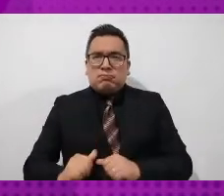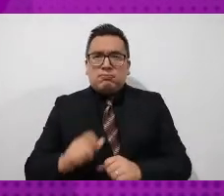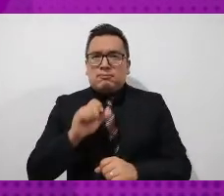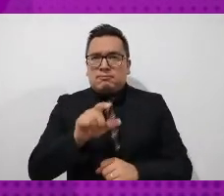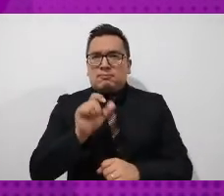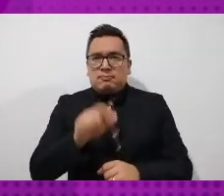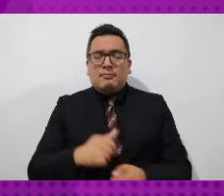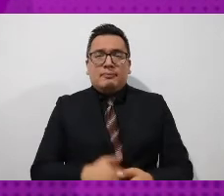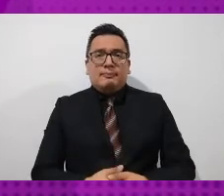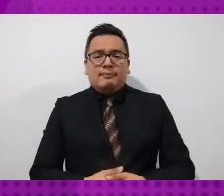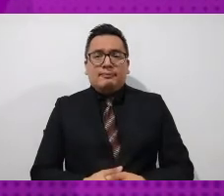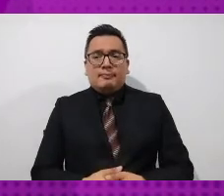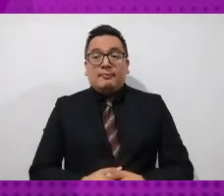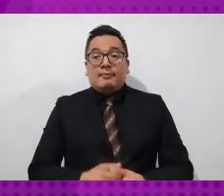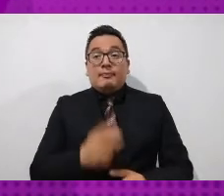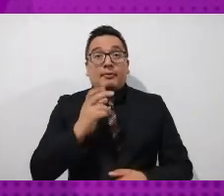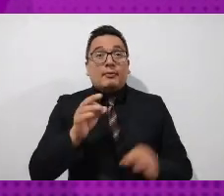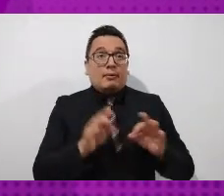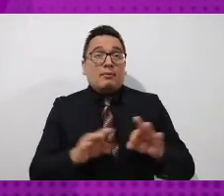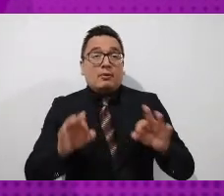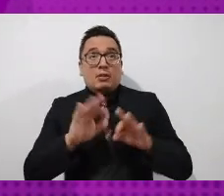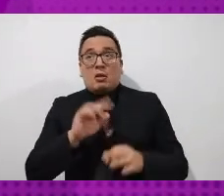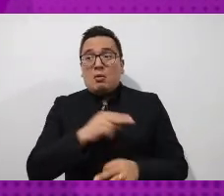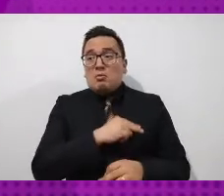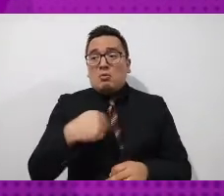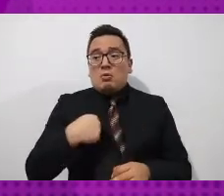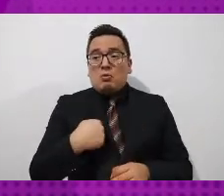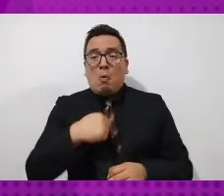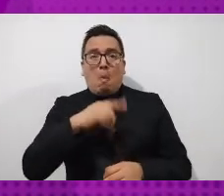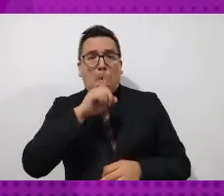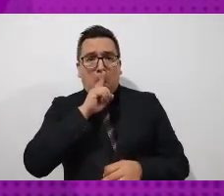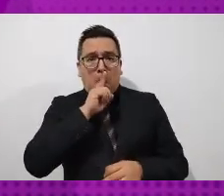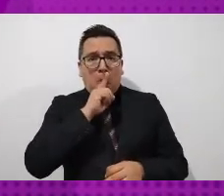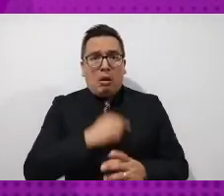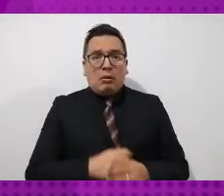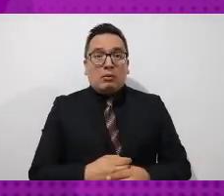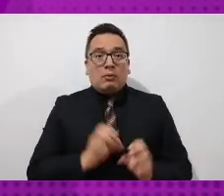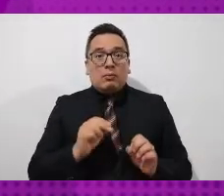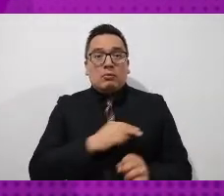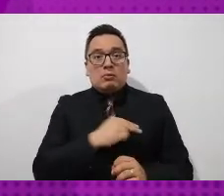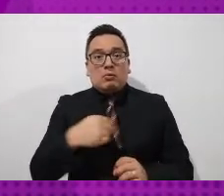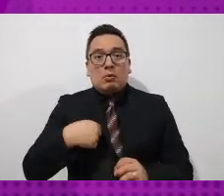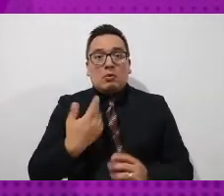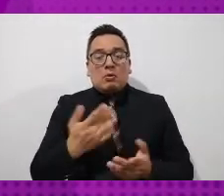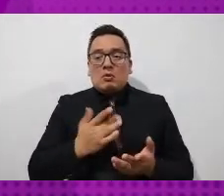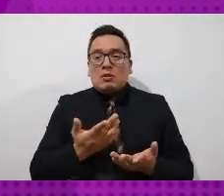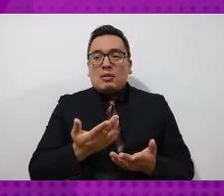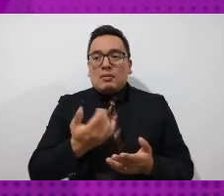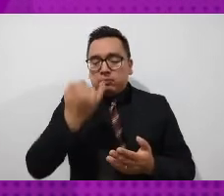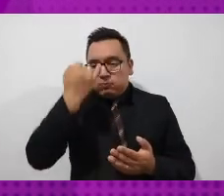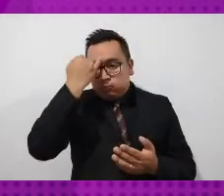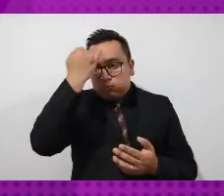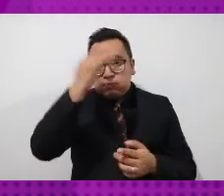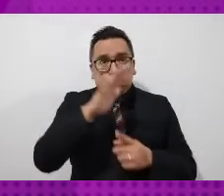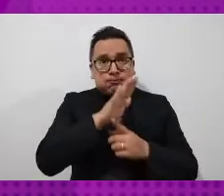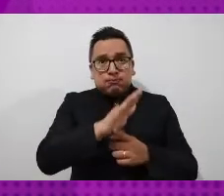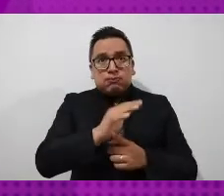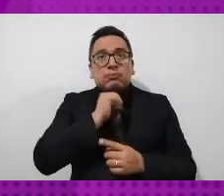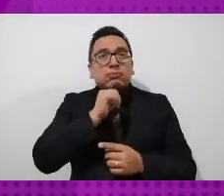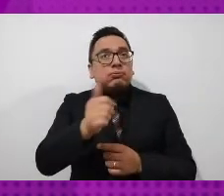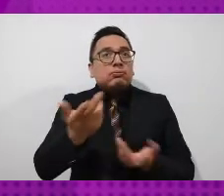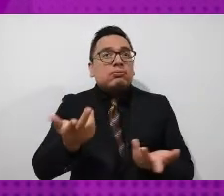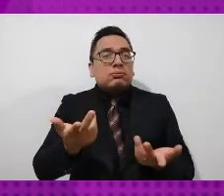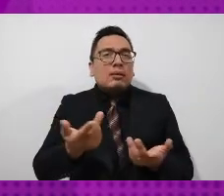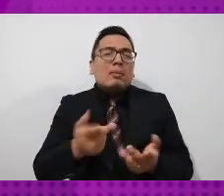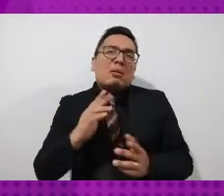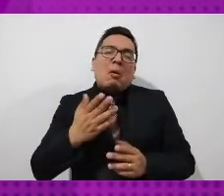por tanto es muy importante. Si no la hacemos, si no tenemos esa voluntad ciudadana, pues va a quedar ahí guardada y